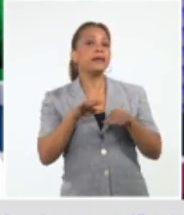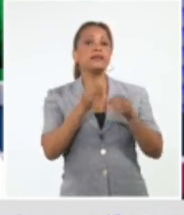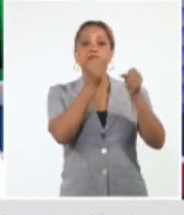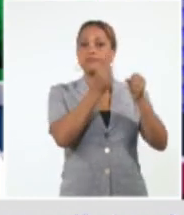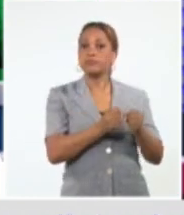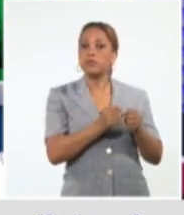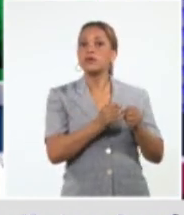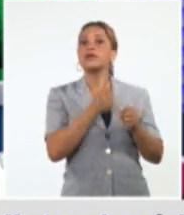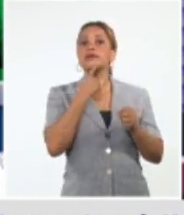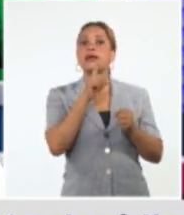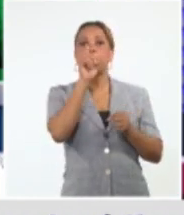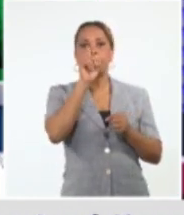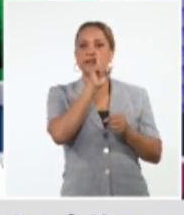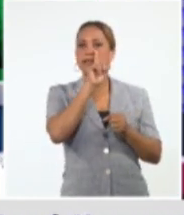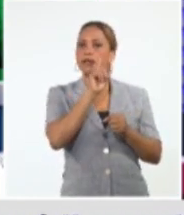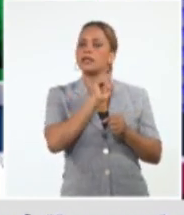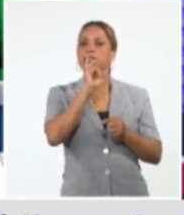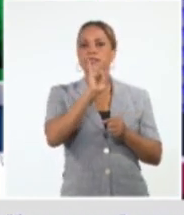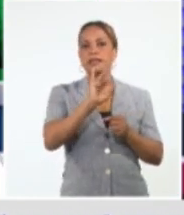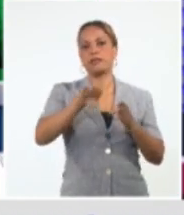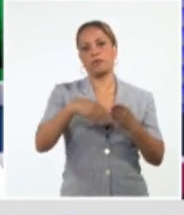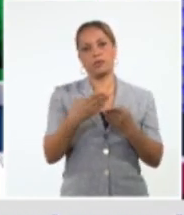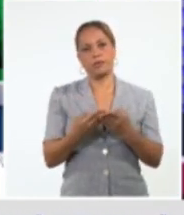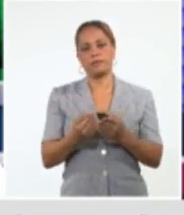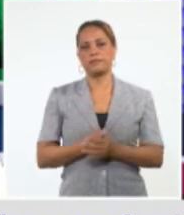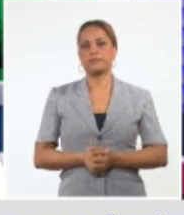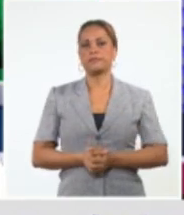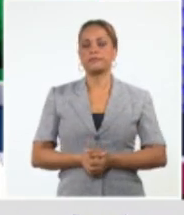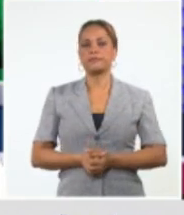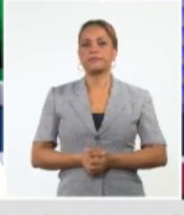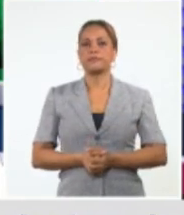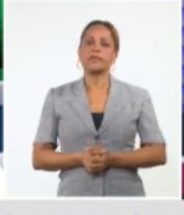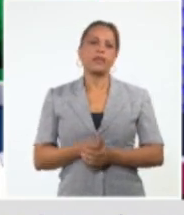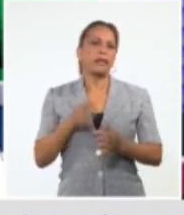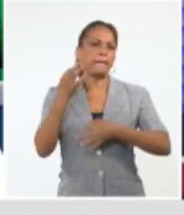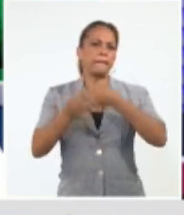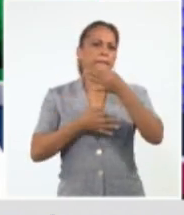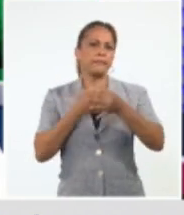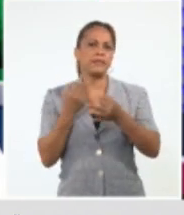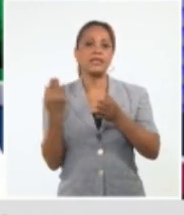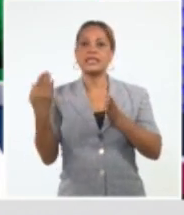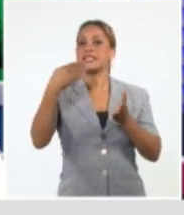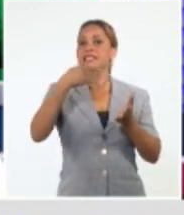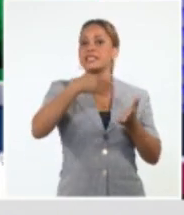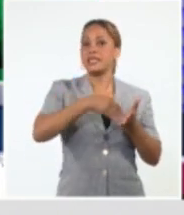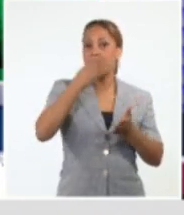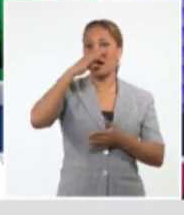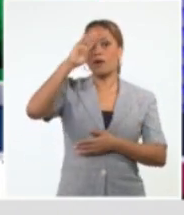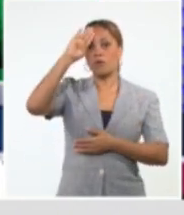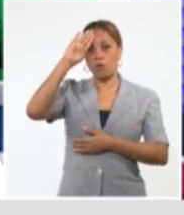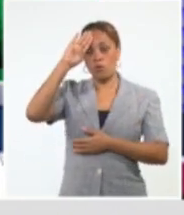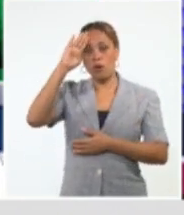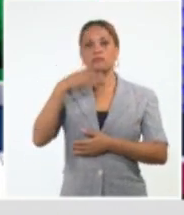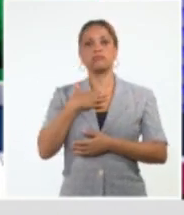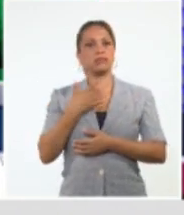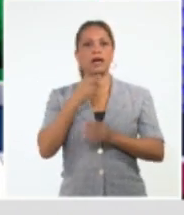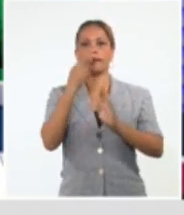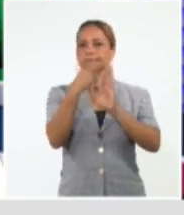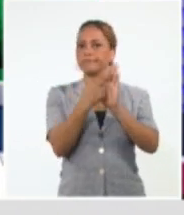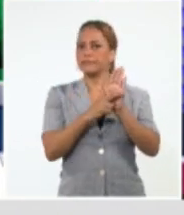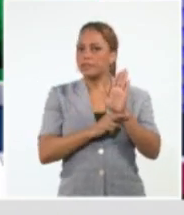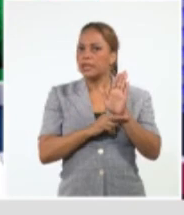y el PCR al 6º día. ¿Qué queremos decir? Llega, tiene que venir con los requisitos que yo